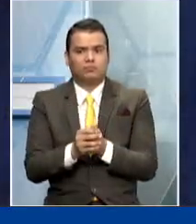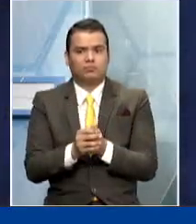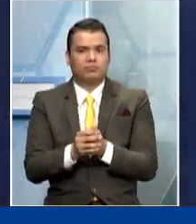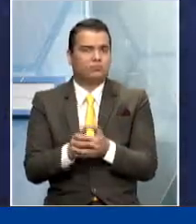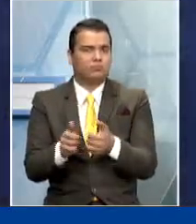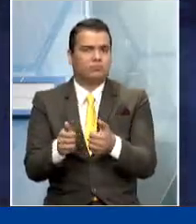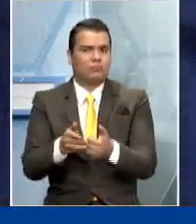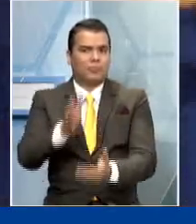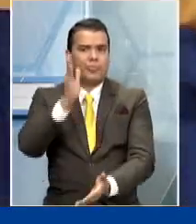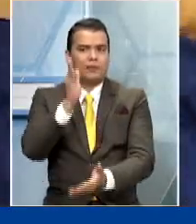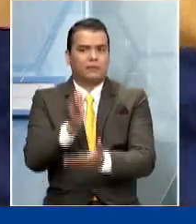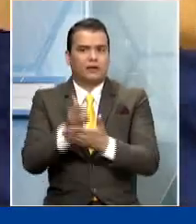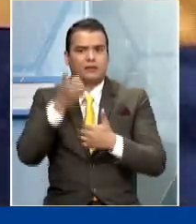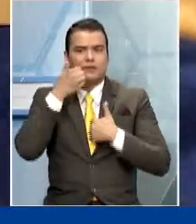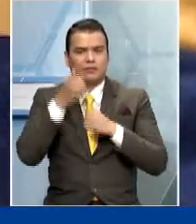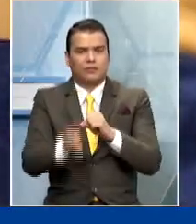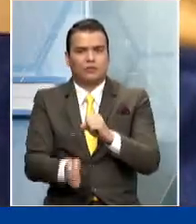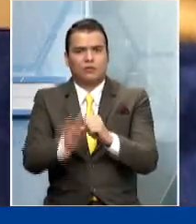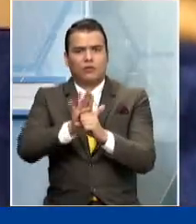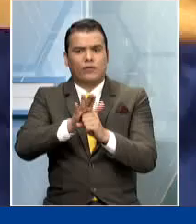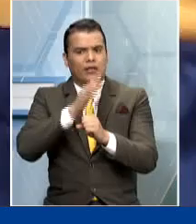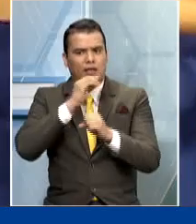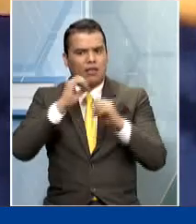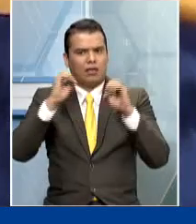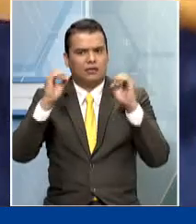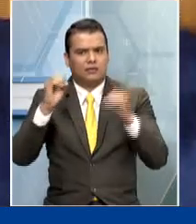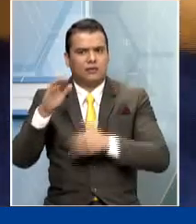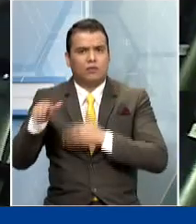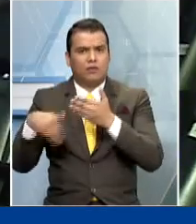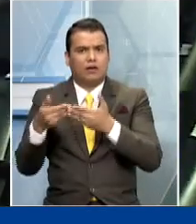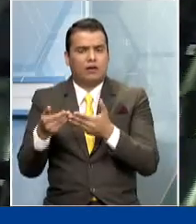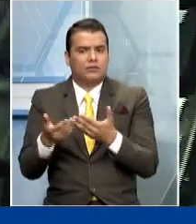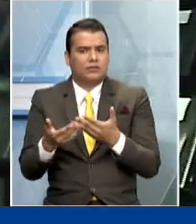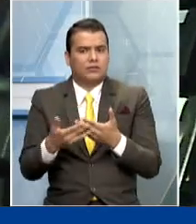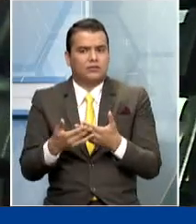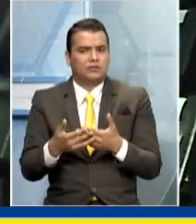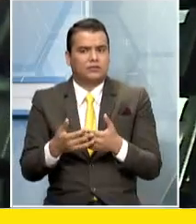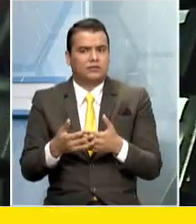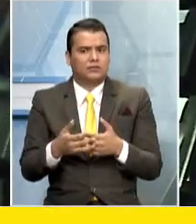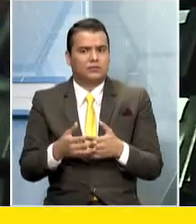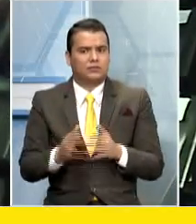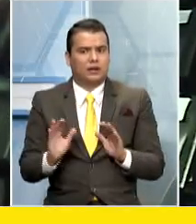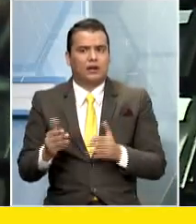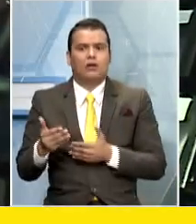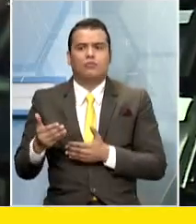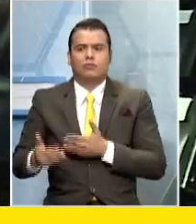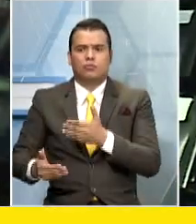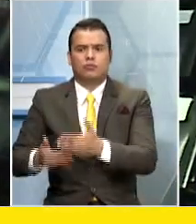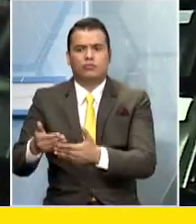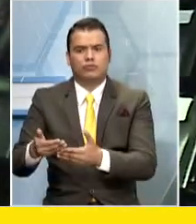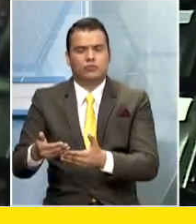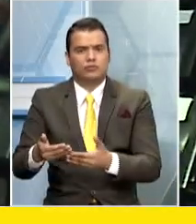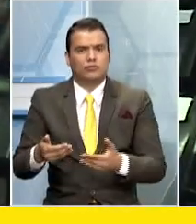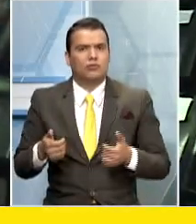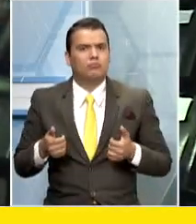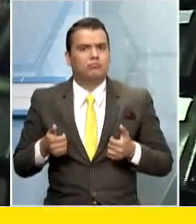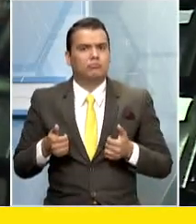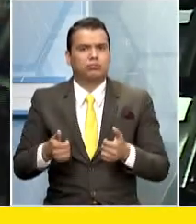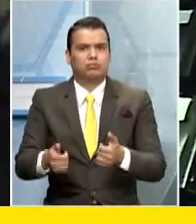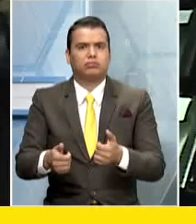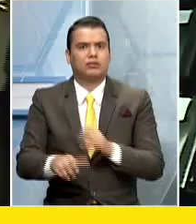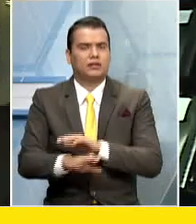un solo reporte de ninguna novedad en relación a la pandemia todo el proceso se ha llevado con la más